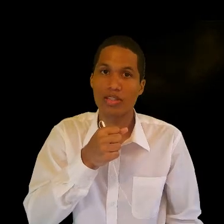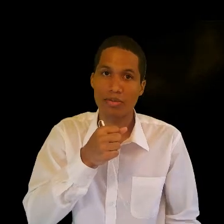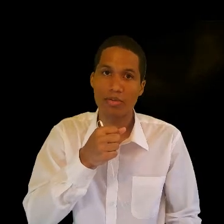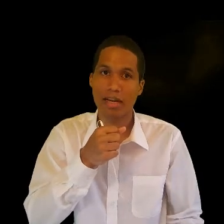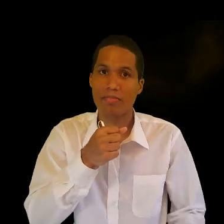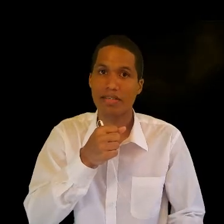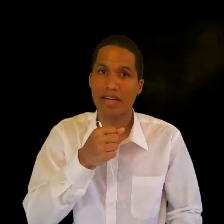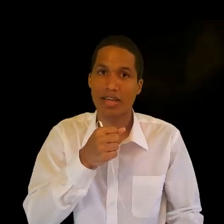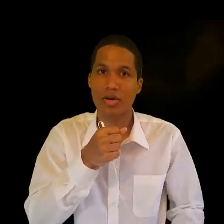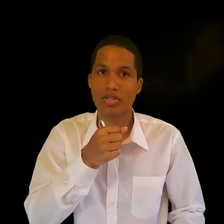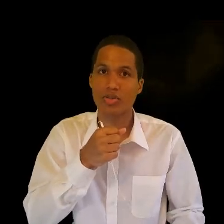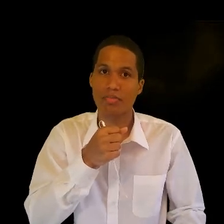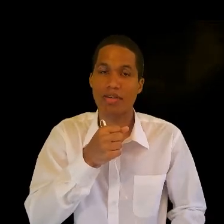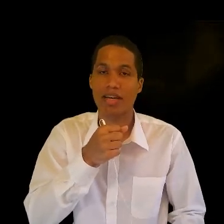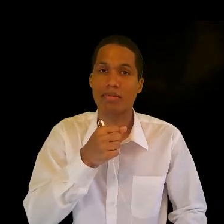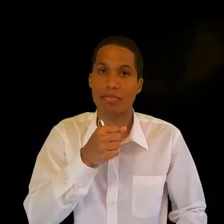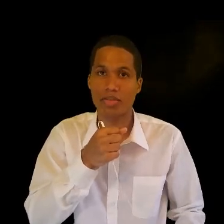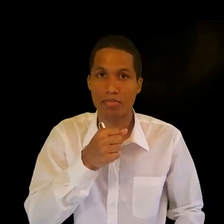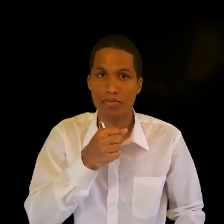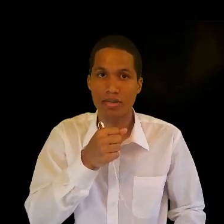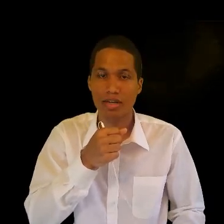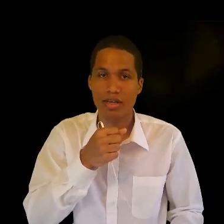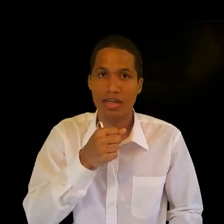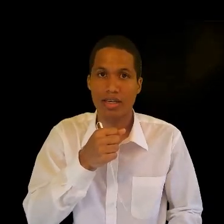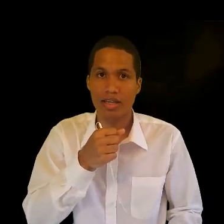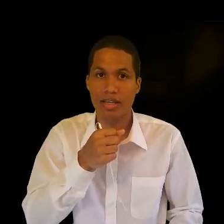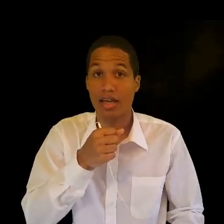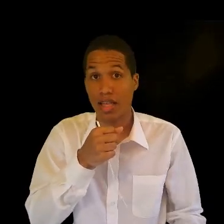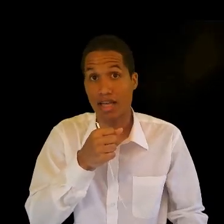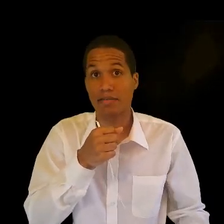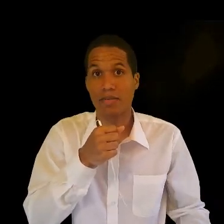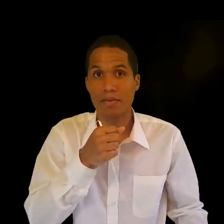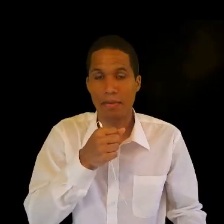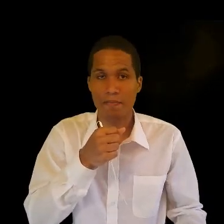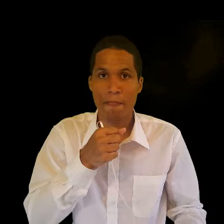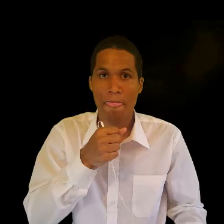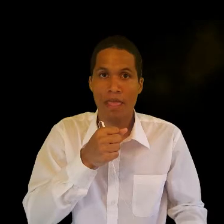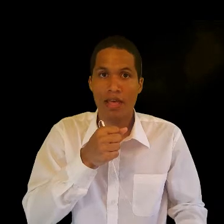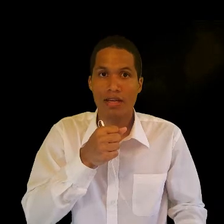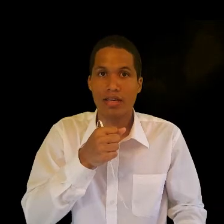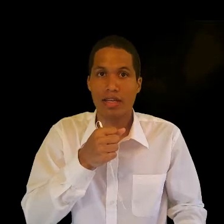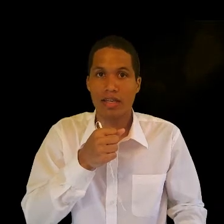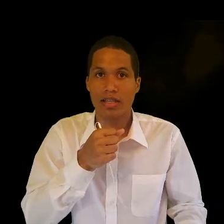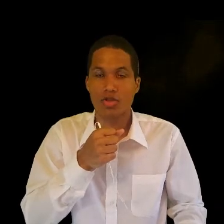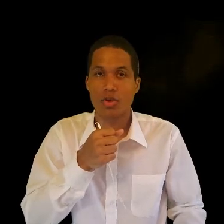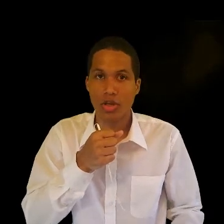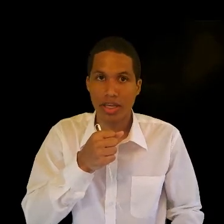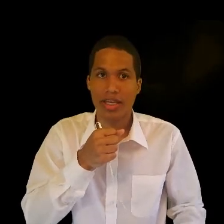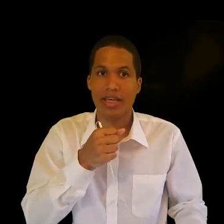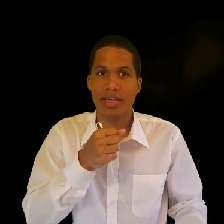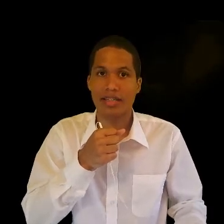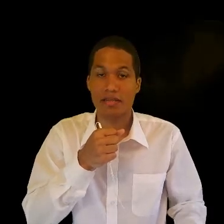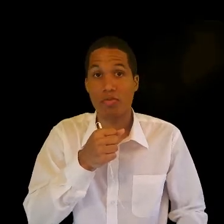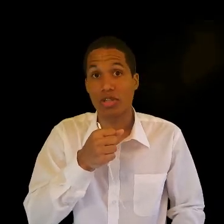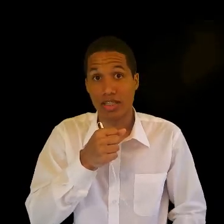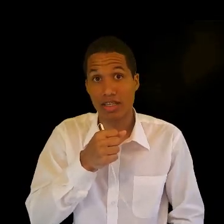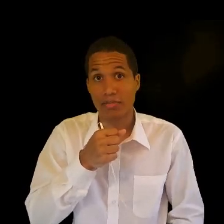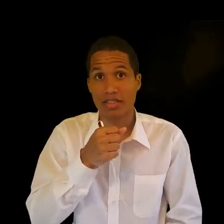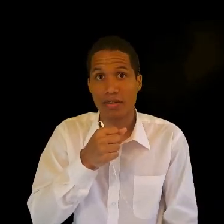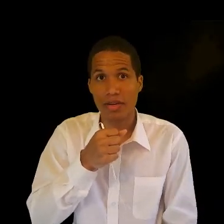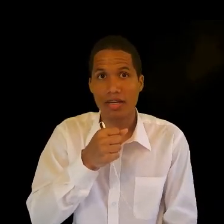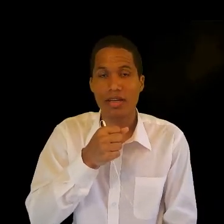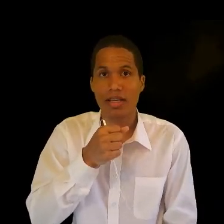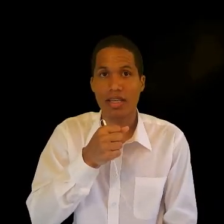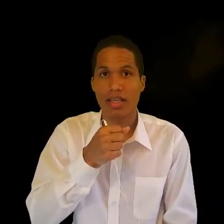que utilizamos para expresar que dos acciones pasan al mismo tiempo y es aceptable. Solo que es importante